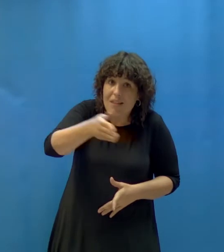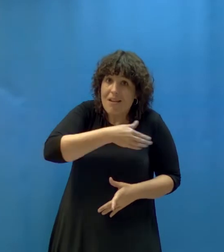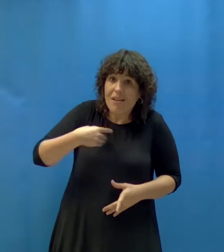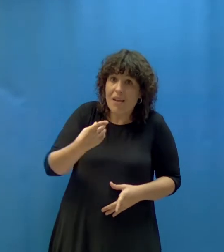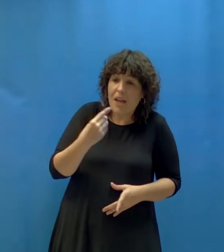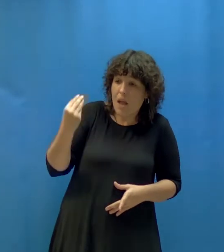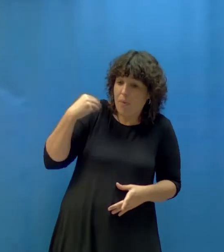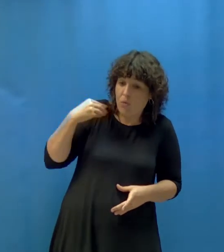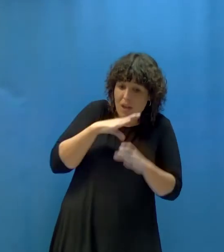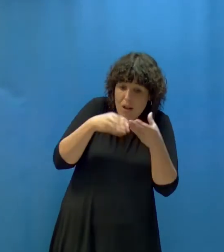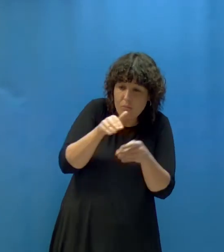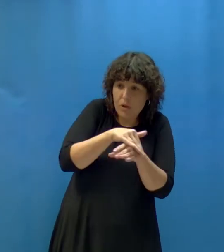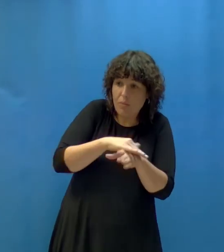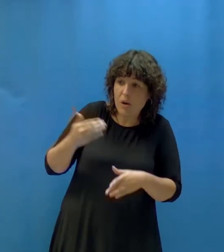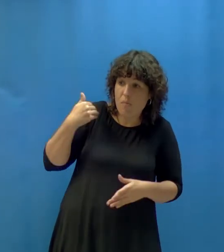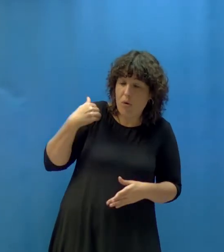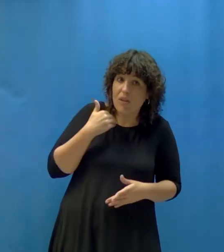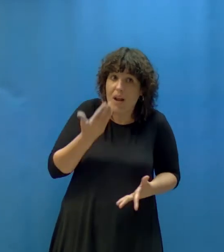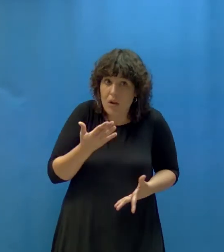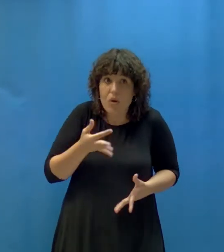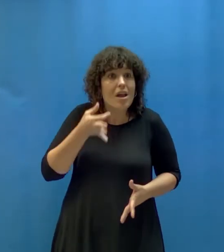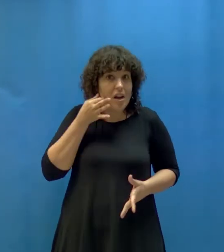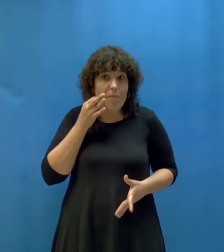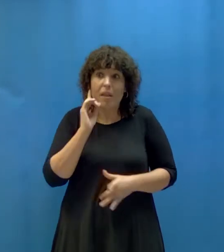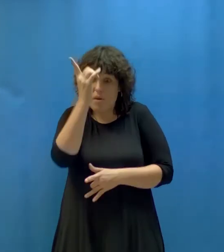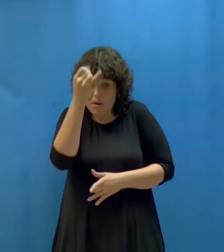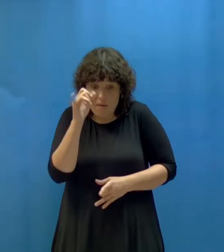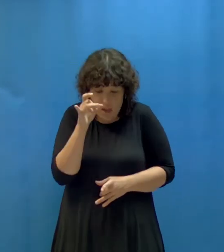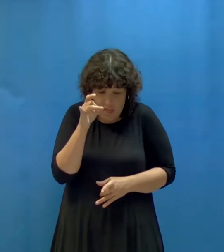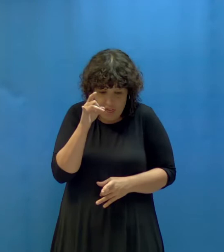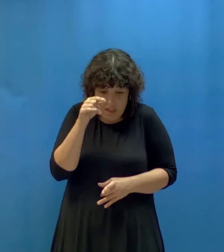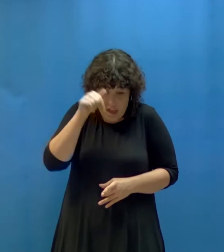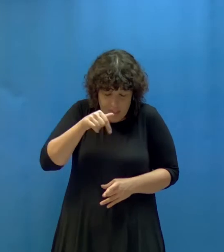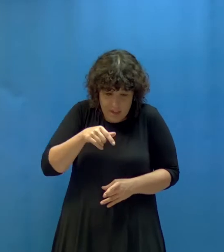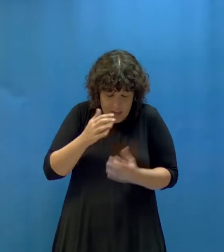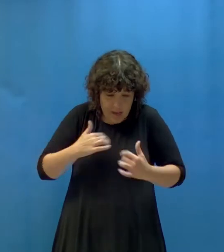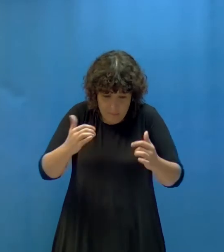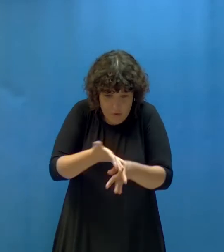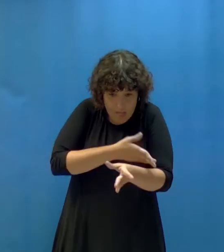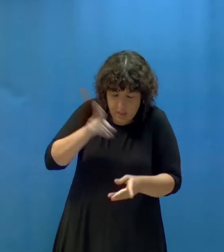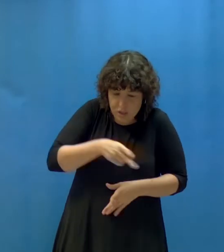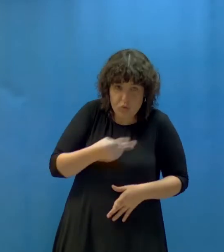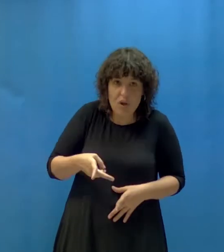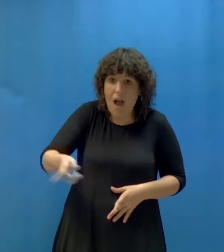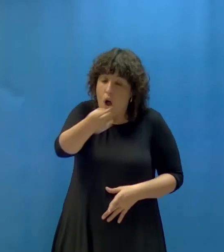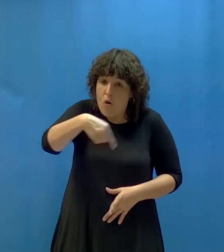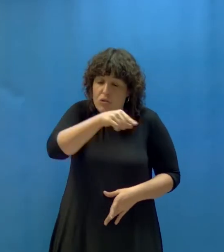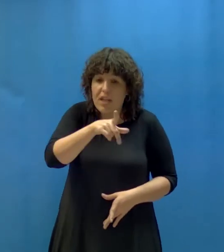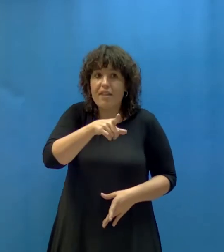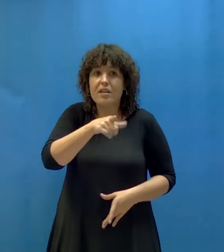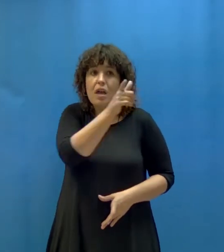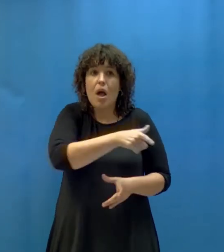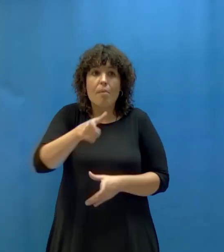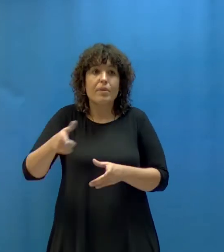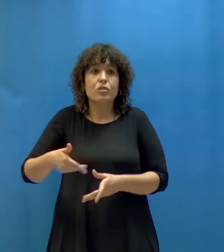al equipo de gobierno, sí que es cierto que por primera vez en la historia de este pleno pueden ustedes, los ciudadanos de Castellón, hacer un ruego,